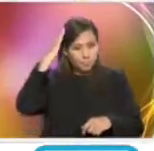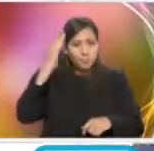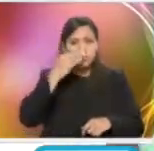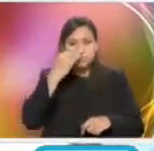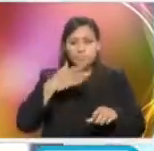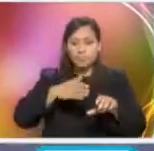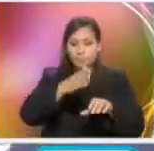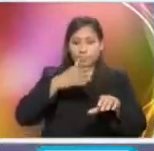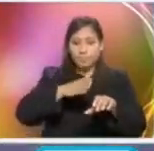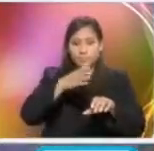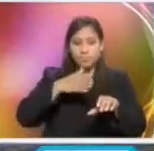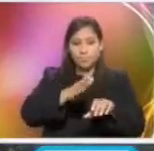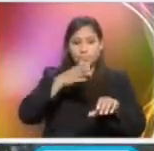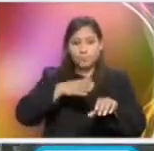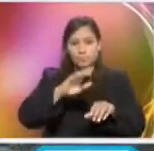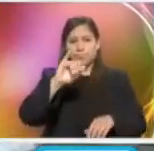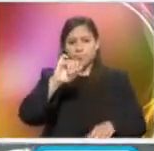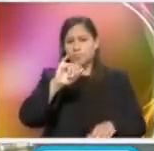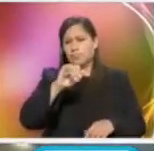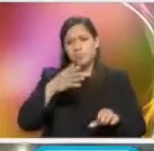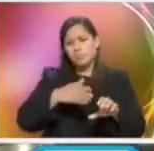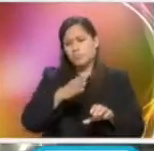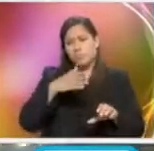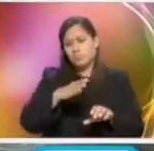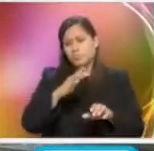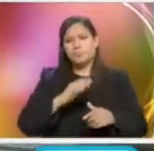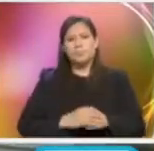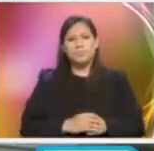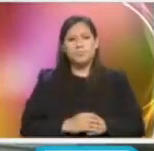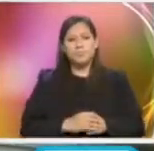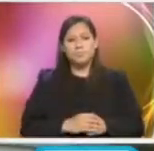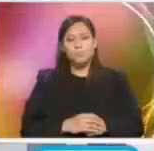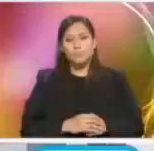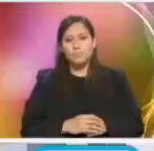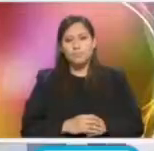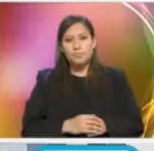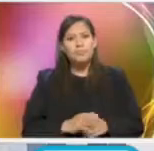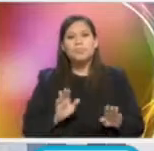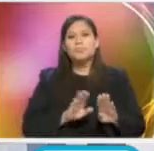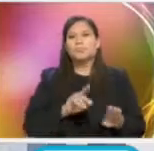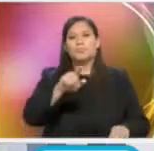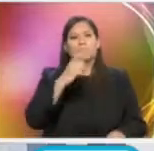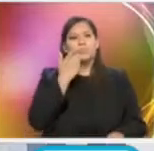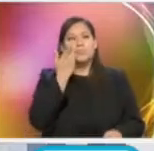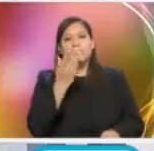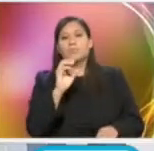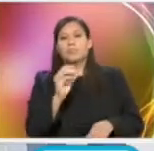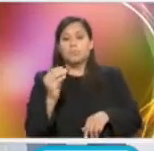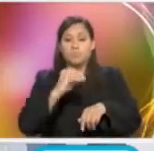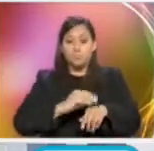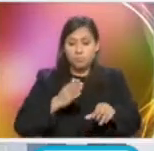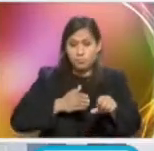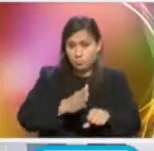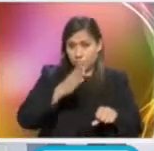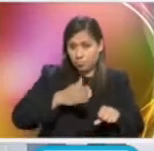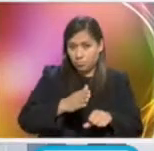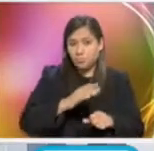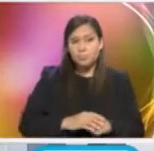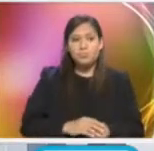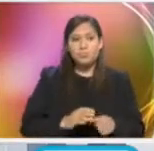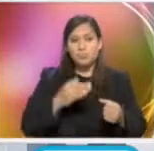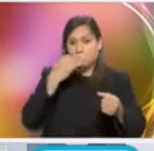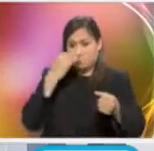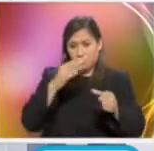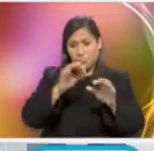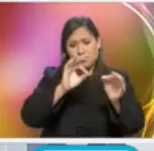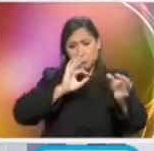picaste picada. súper finito, ¿verdad? Sí, pues es picadita, como ustedes quieran, o póngansela nada más rebanada. En las flores así entera